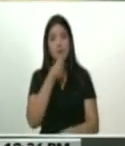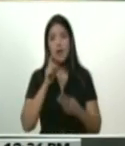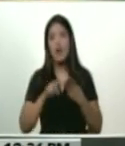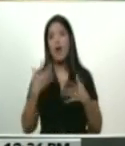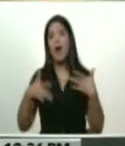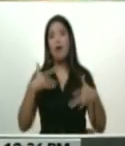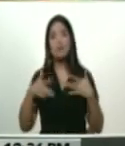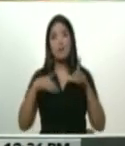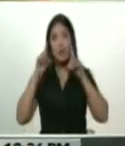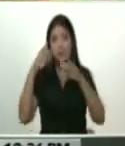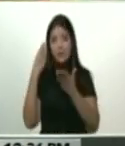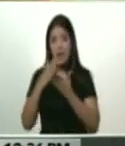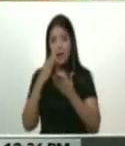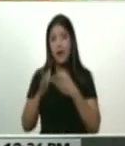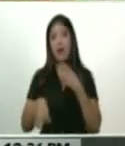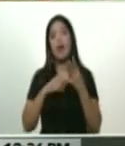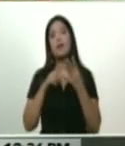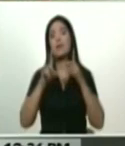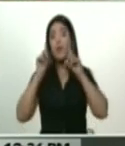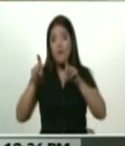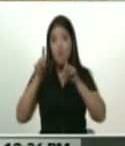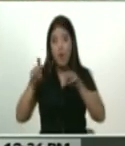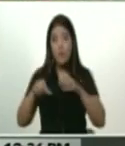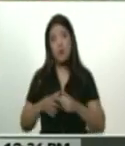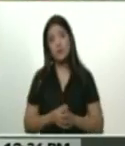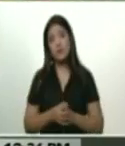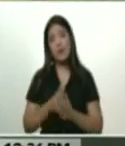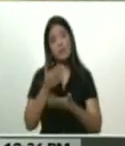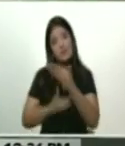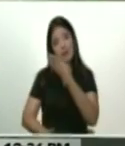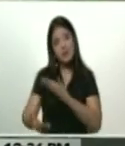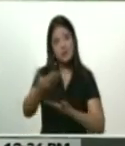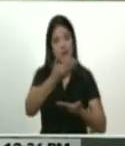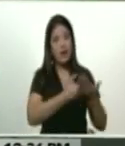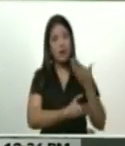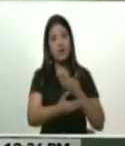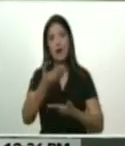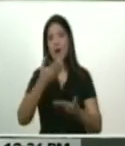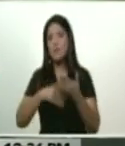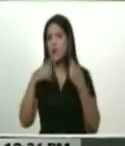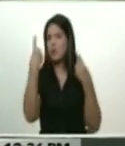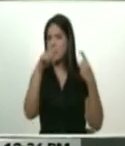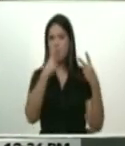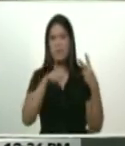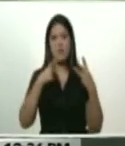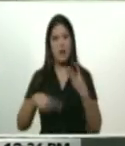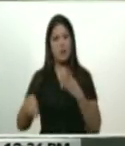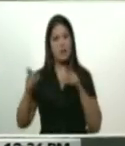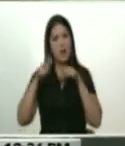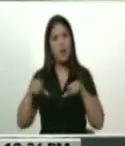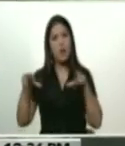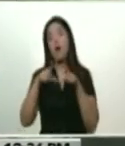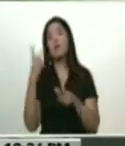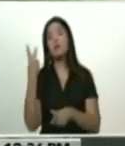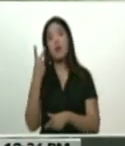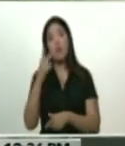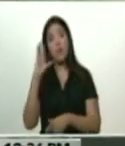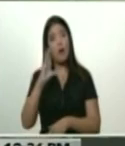actividades académicas, actividades de formación, actividades de intercambio en distintos espacios de las dos